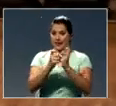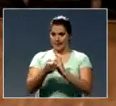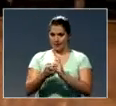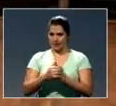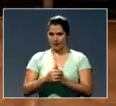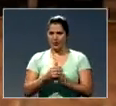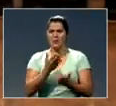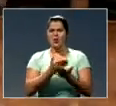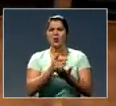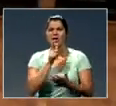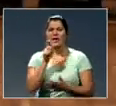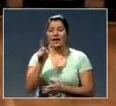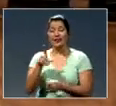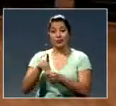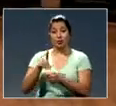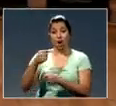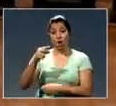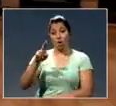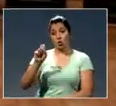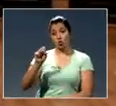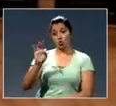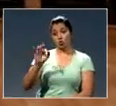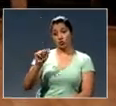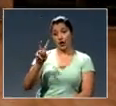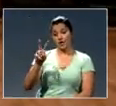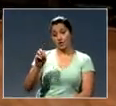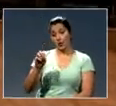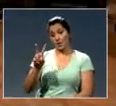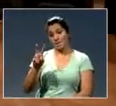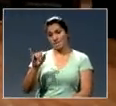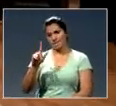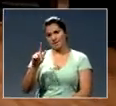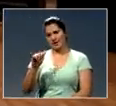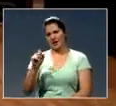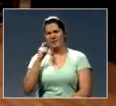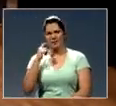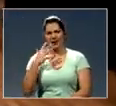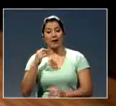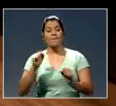moción es del diputado Gustavo Viales, que argumentó que es para proteger a los